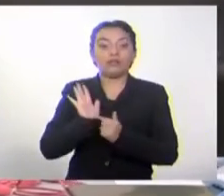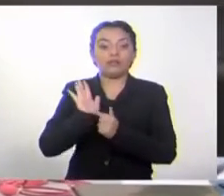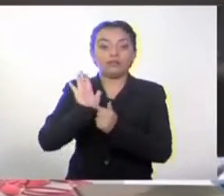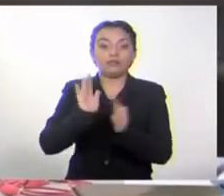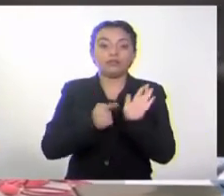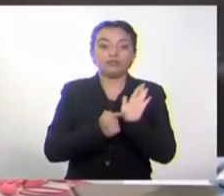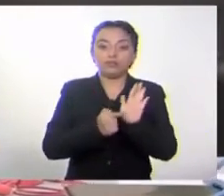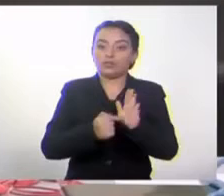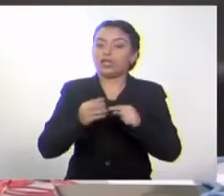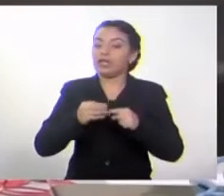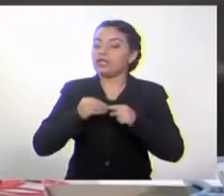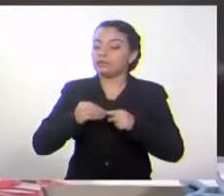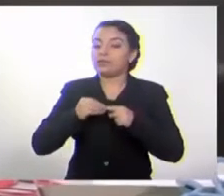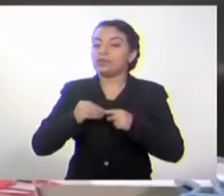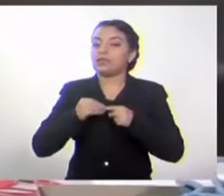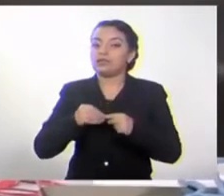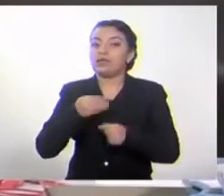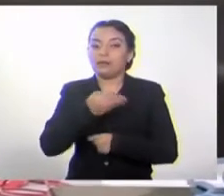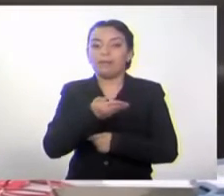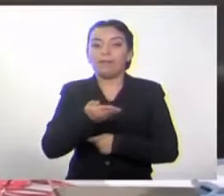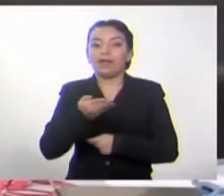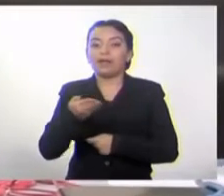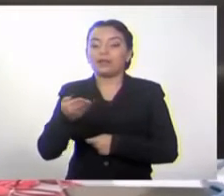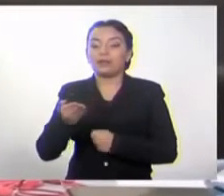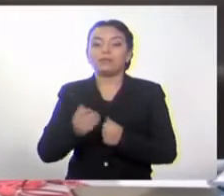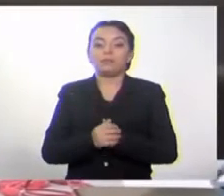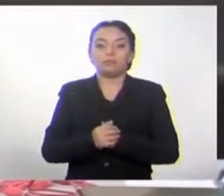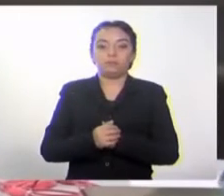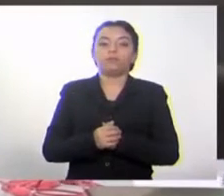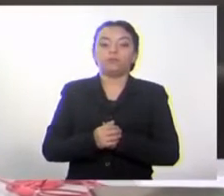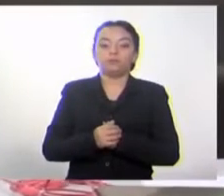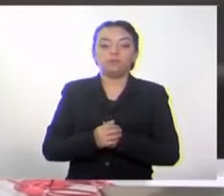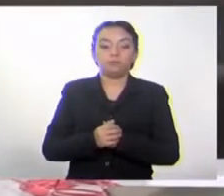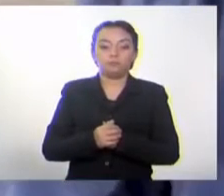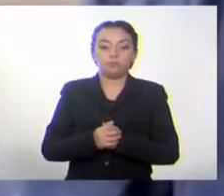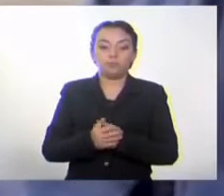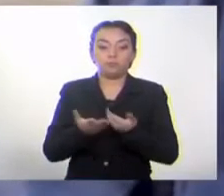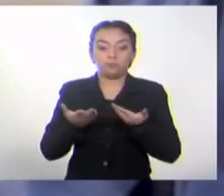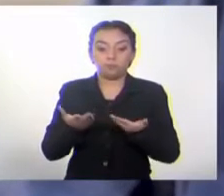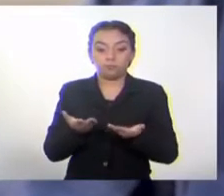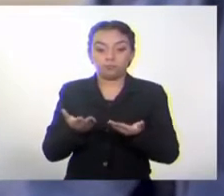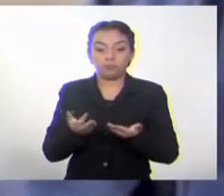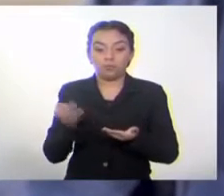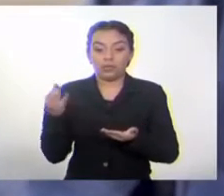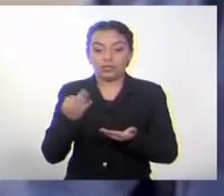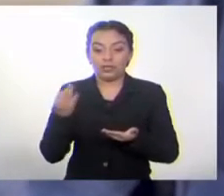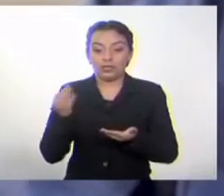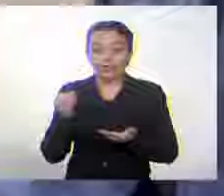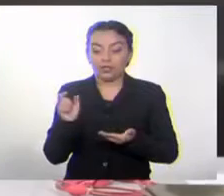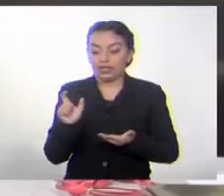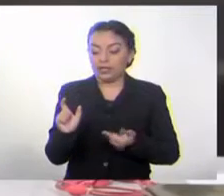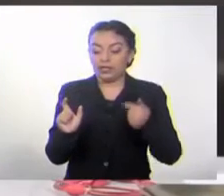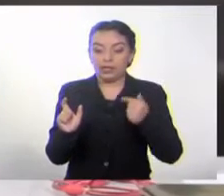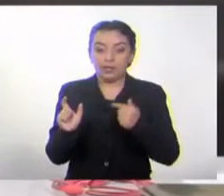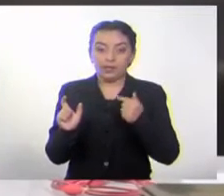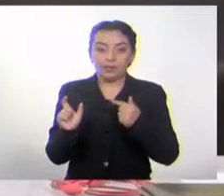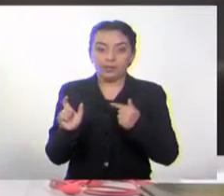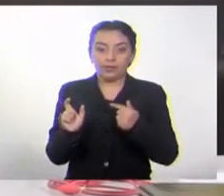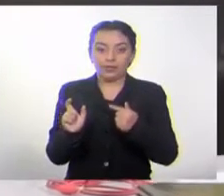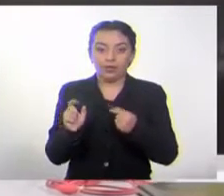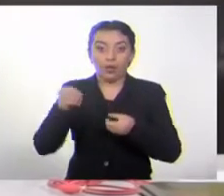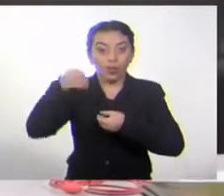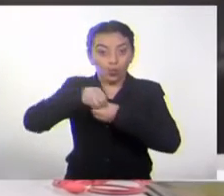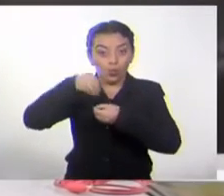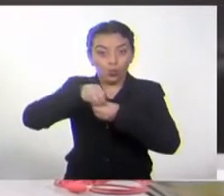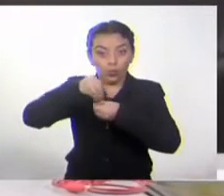mostrando cada uno de los materiales. Primero vamos a necesitar una batería de 9 voltios.